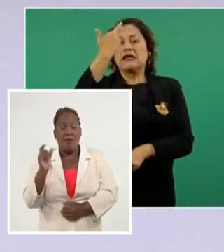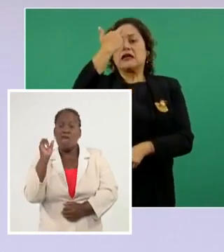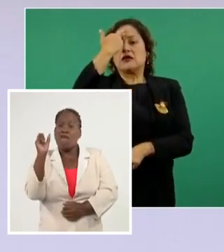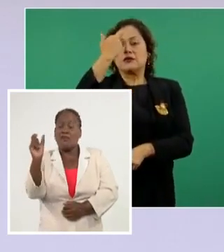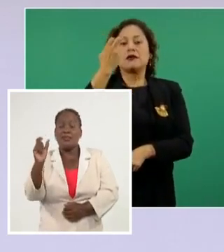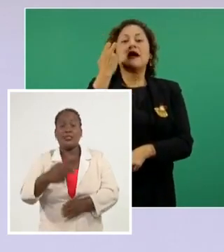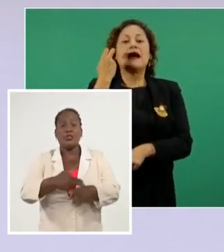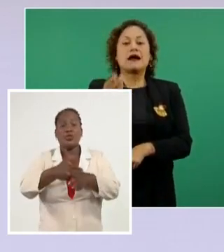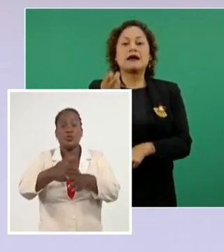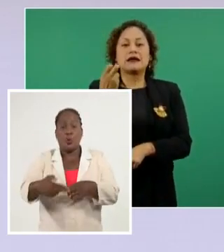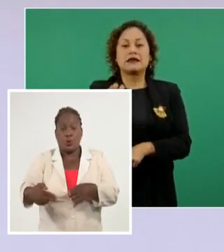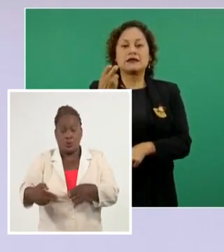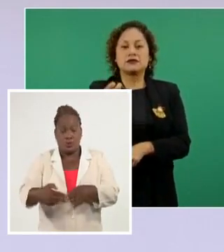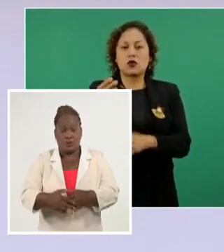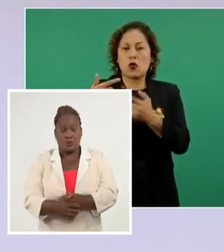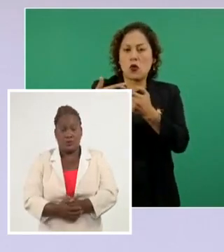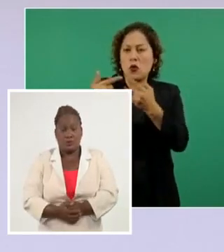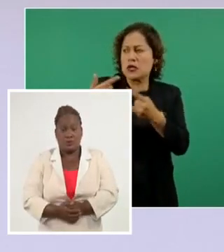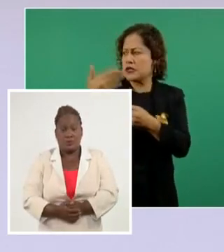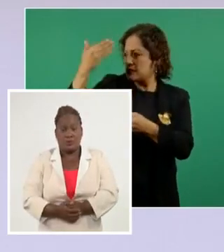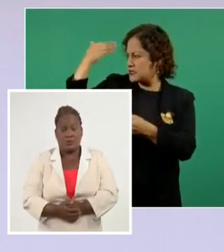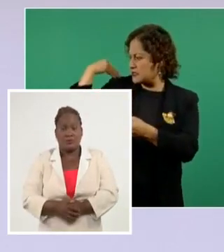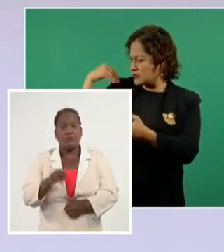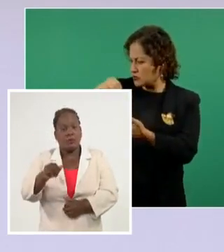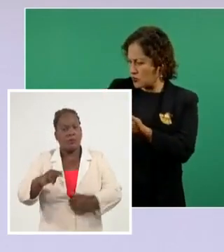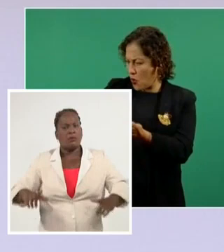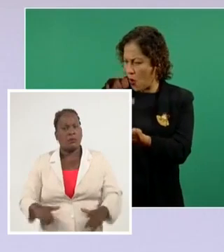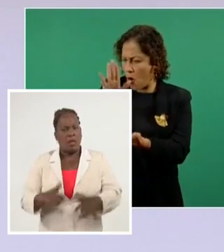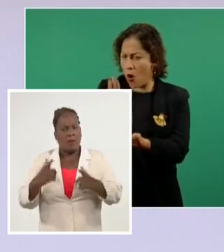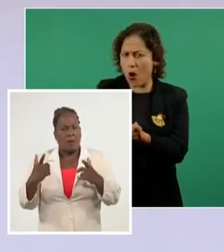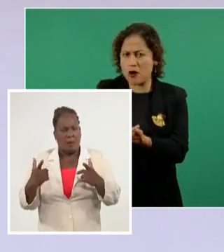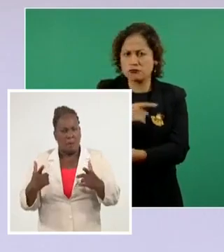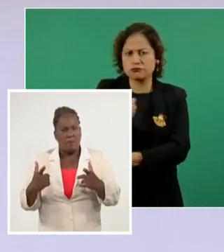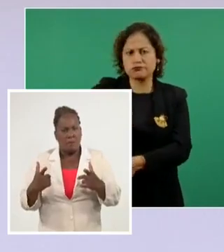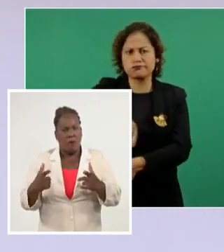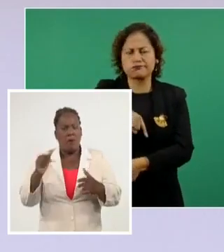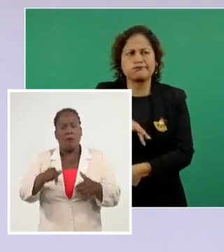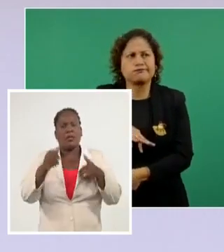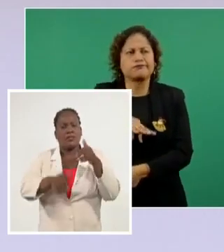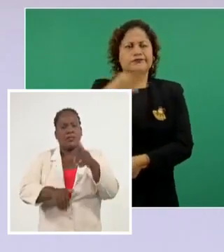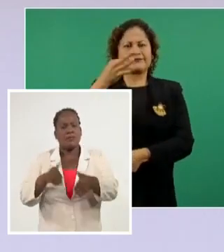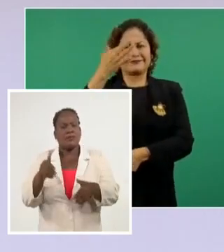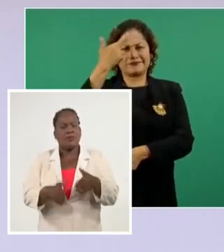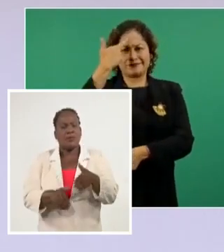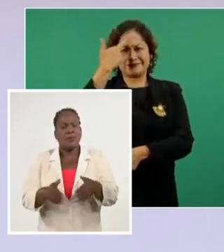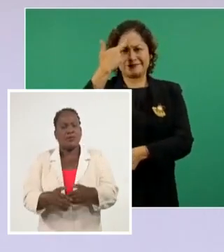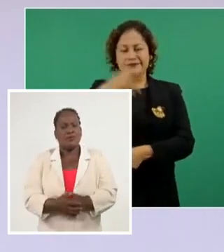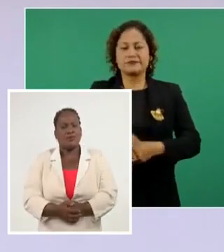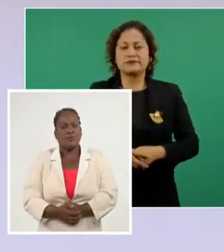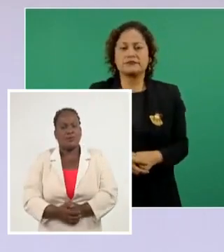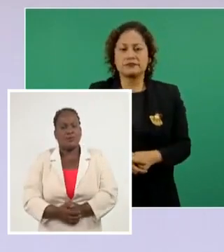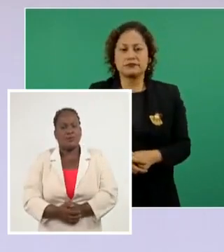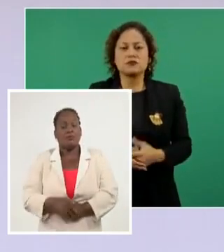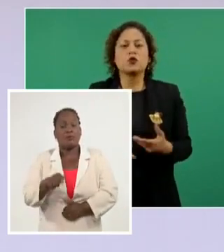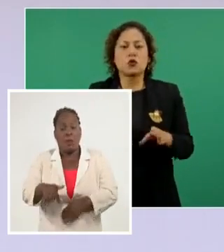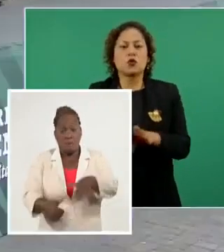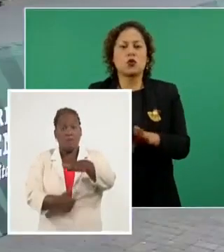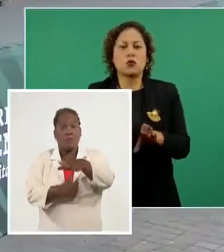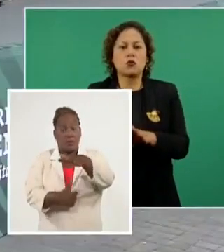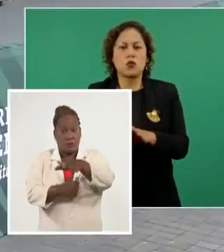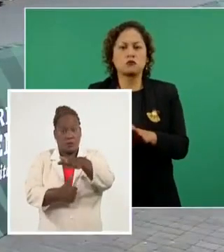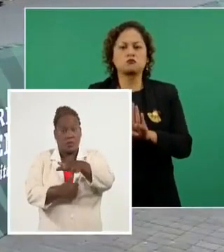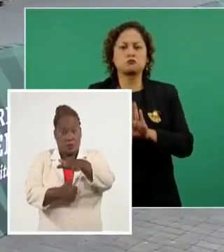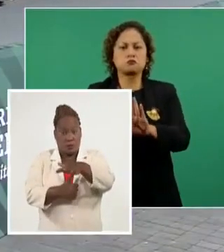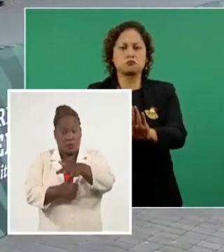y la celebramos con la participación del presidente de la